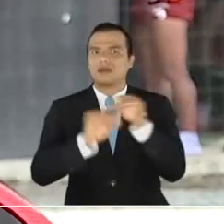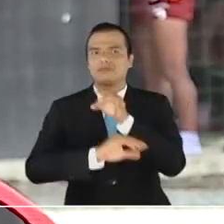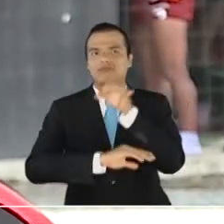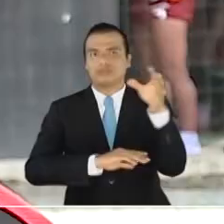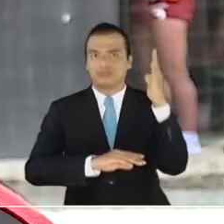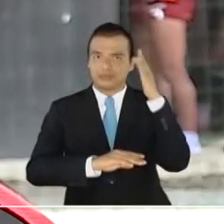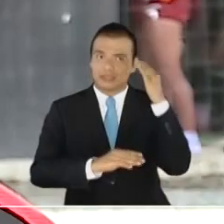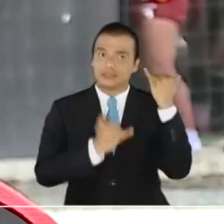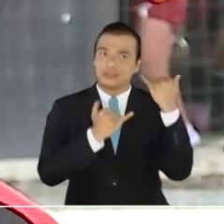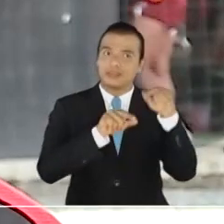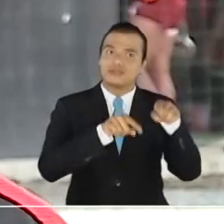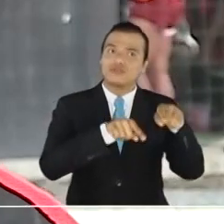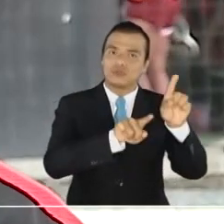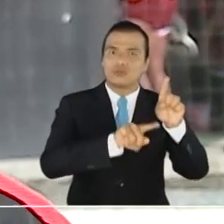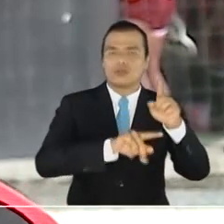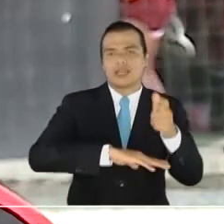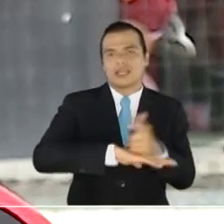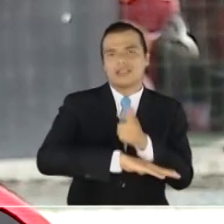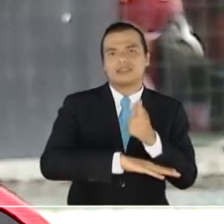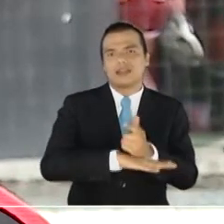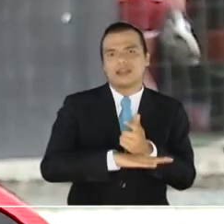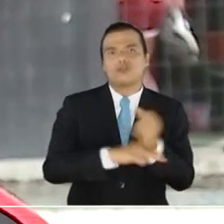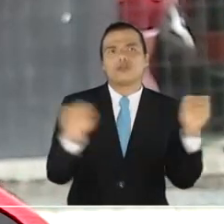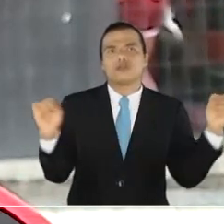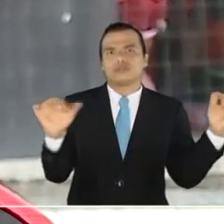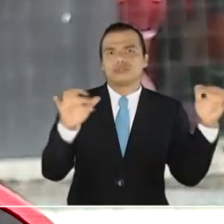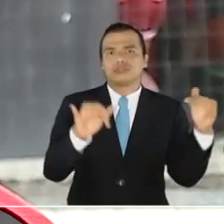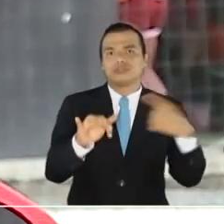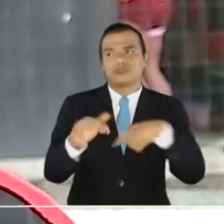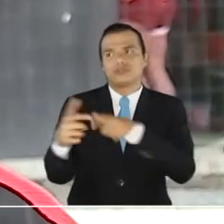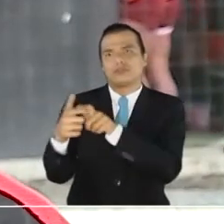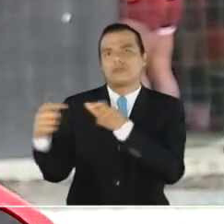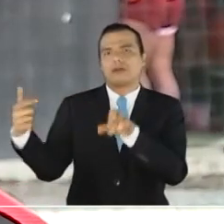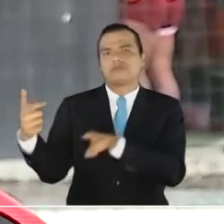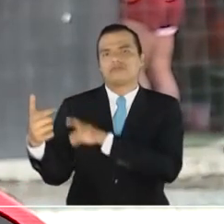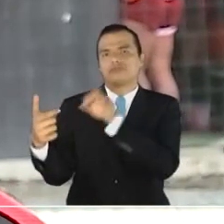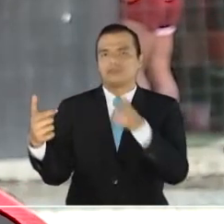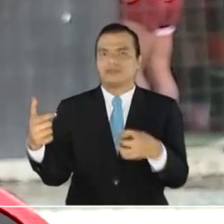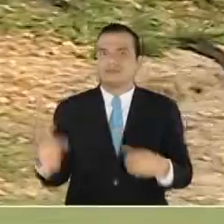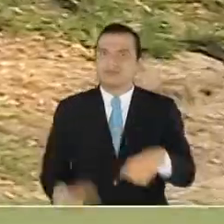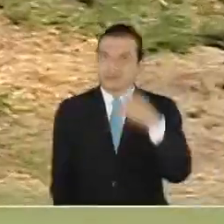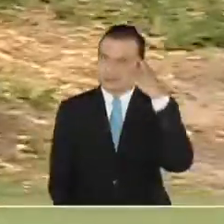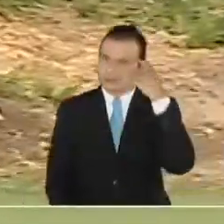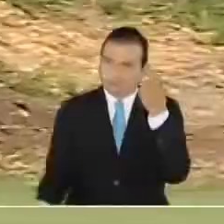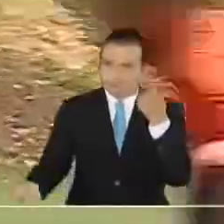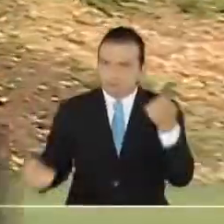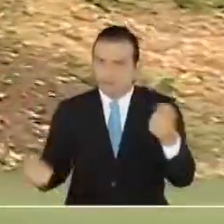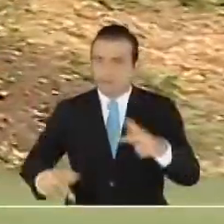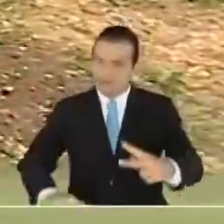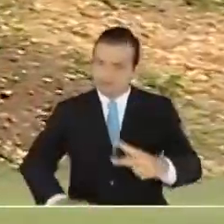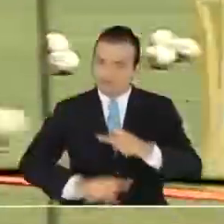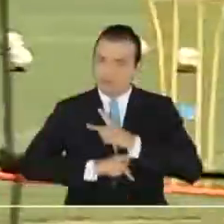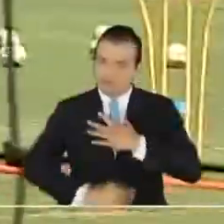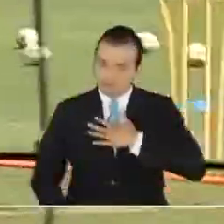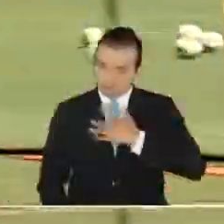nuestro, pero tenemos que ser muy inteligentes para cuidar nuestro cero primordialmente. Equidad y